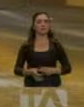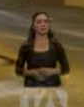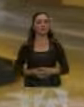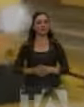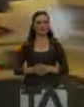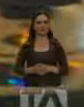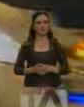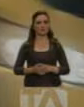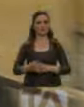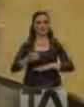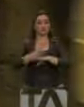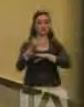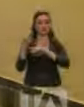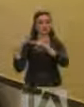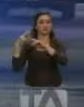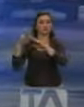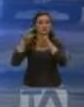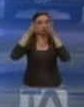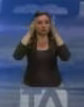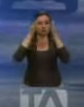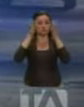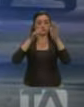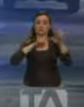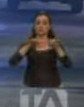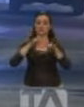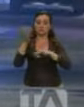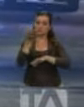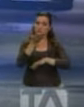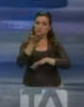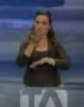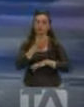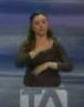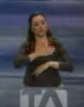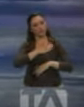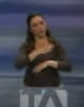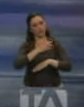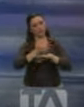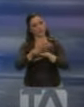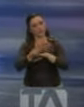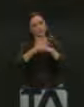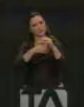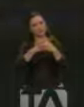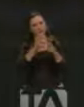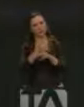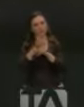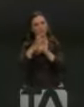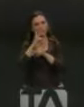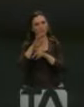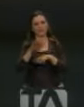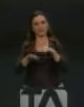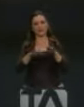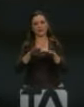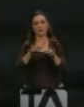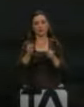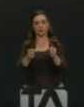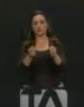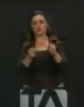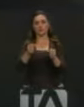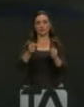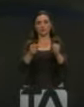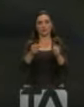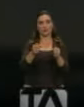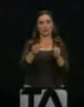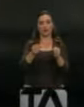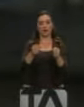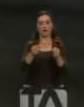Hasta que la autoridad competente dé atención a este pedido de la comunidad, le sugerimos que se ponga pilas cuando vaya desde la Giovanni